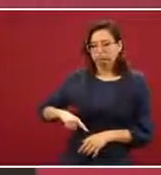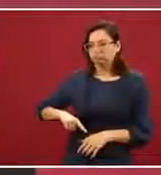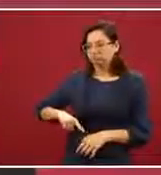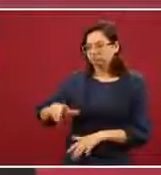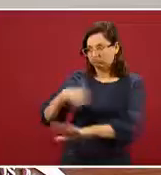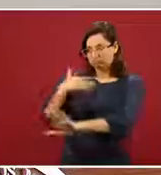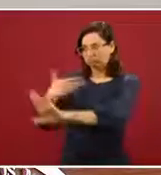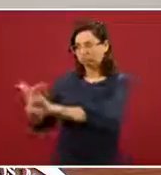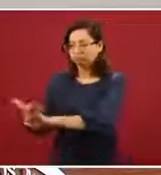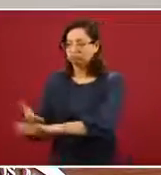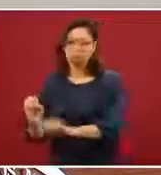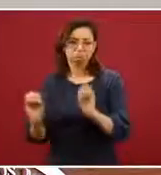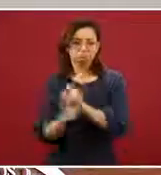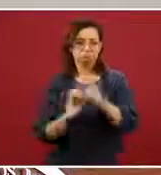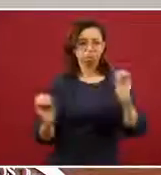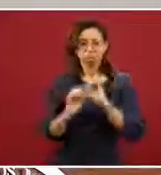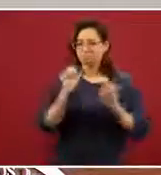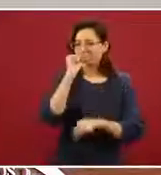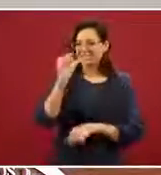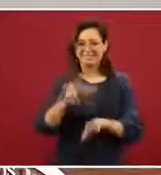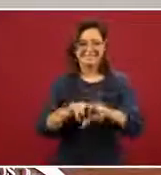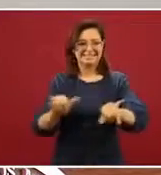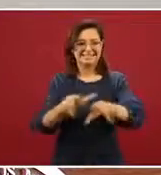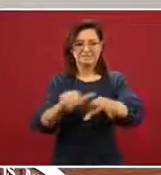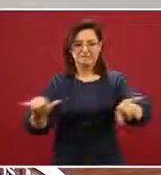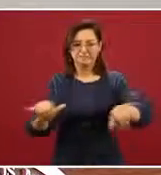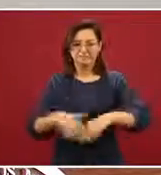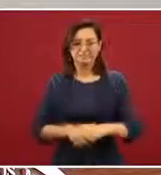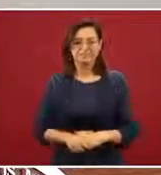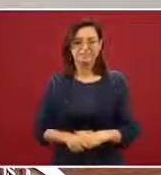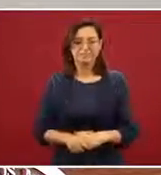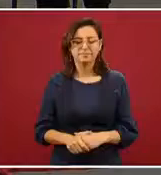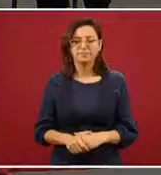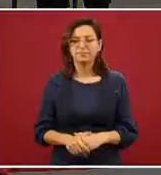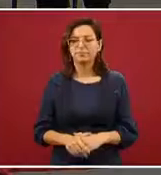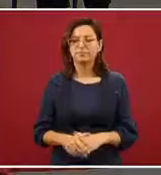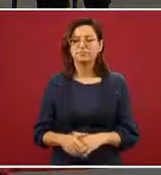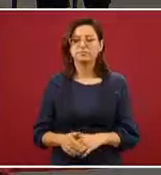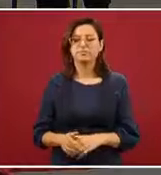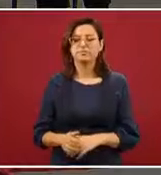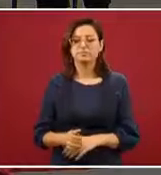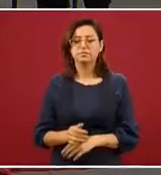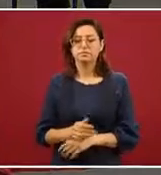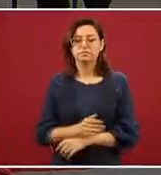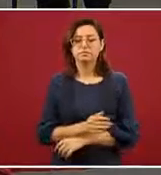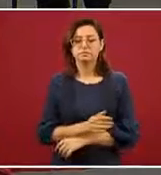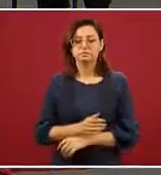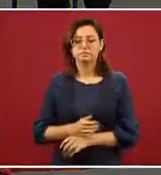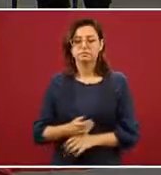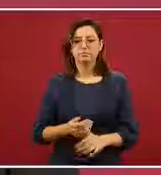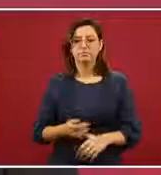la fuerza. En nada. Vamos a procurar